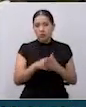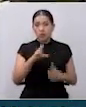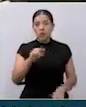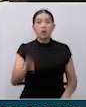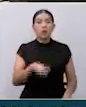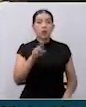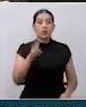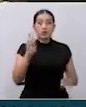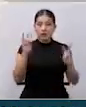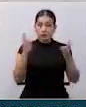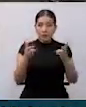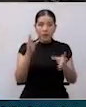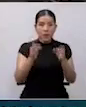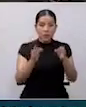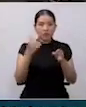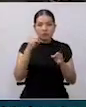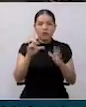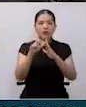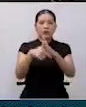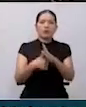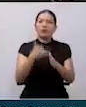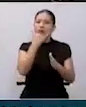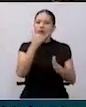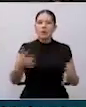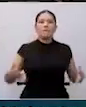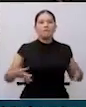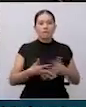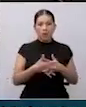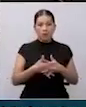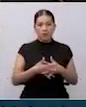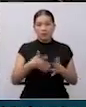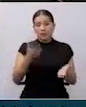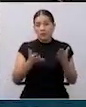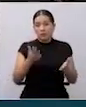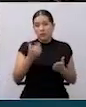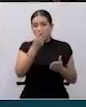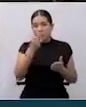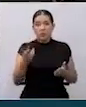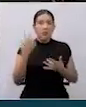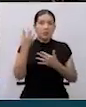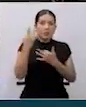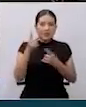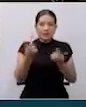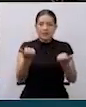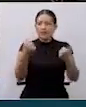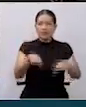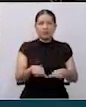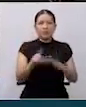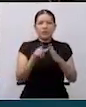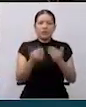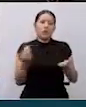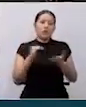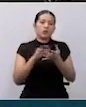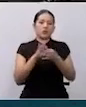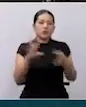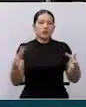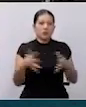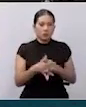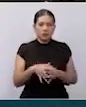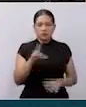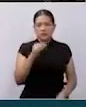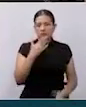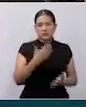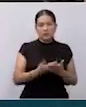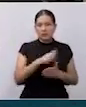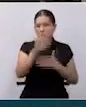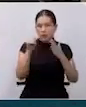ese tema de judiciales para bloquear. Seguramente están esperando a que fracase después de activar el bloqueo. Hay situaciones que hay que pensar en el